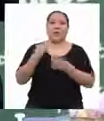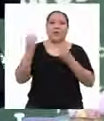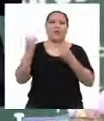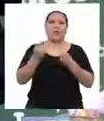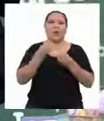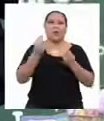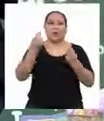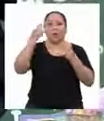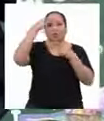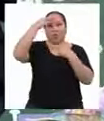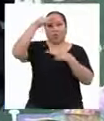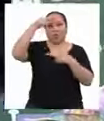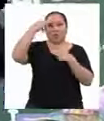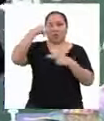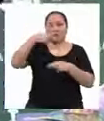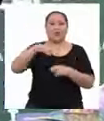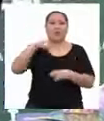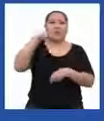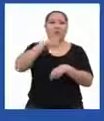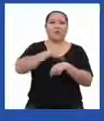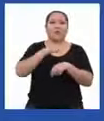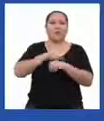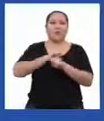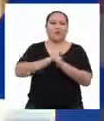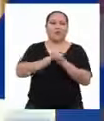Noticiero en pandemia.